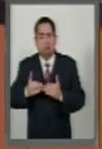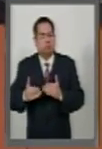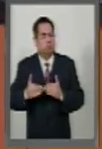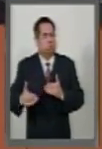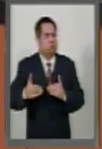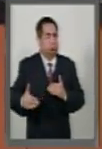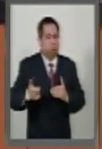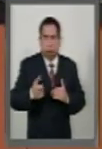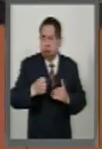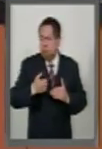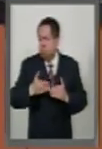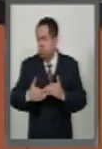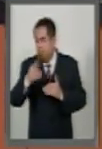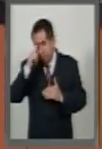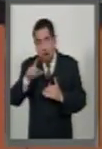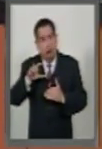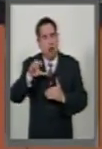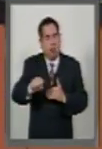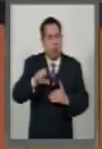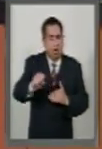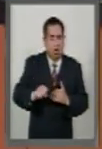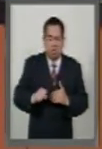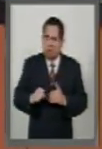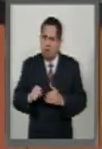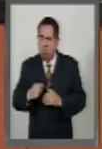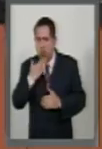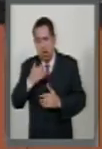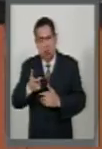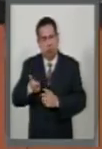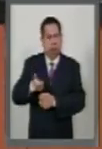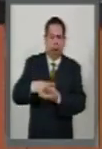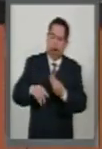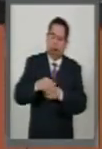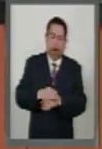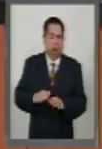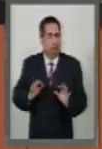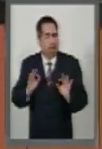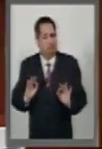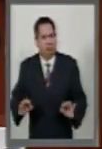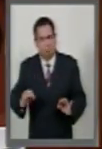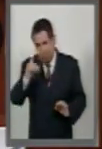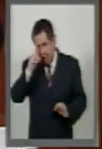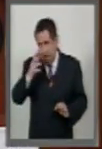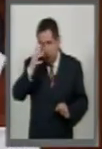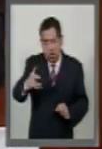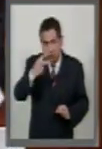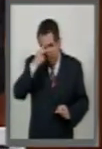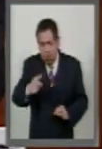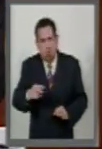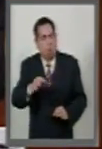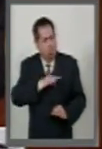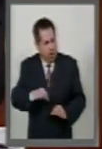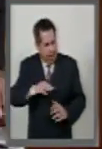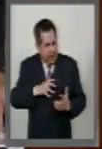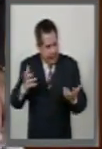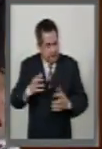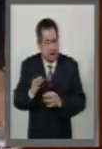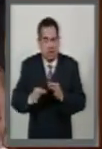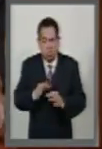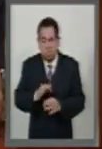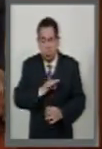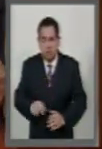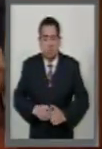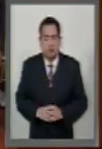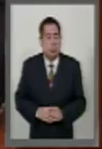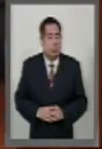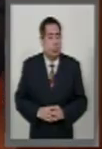productos marinos para alcanzar el potencial pesquero que México debe y puede tener. Es